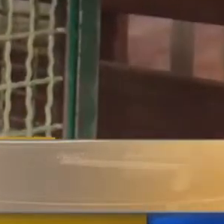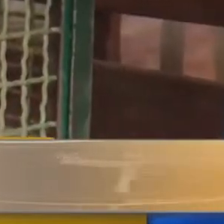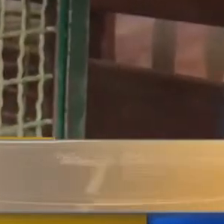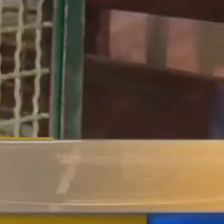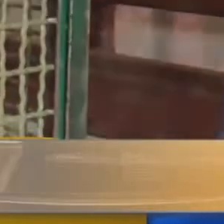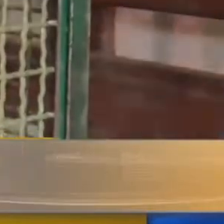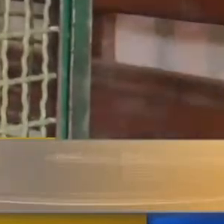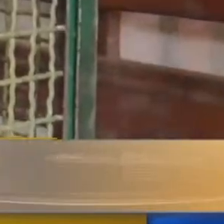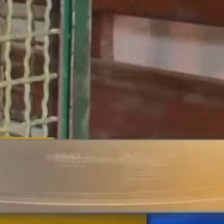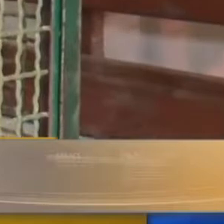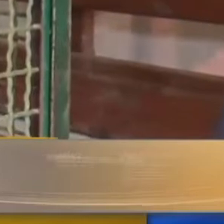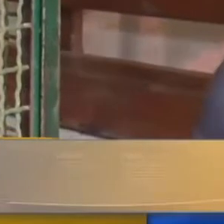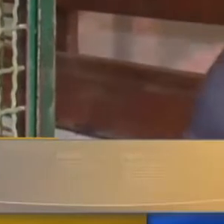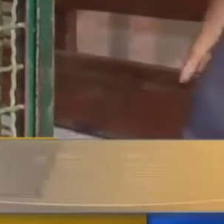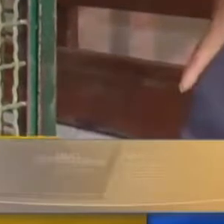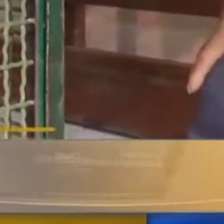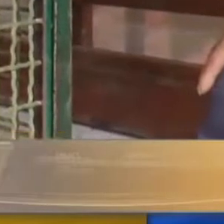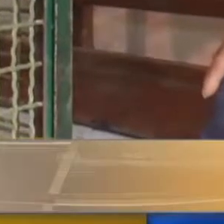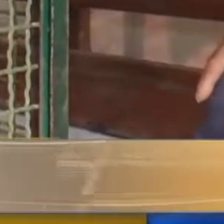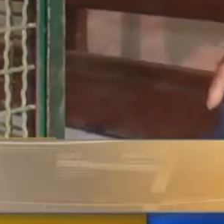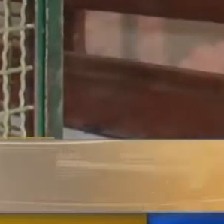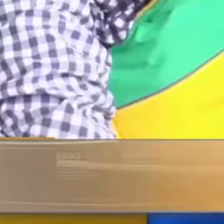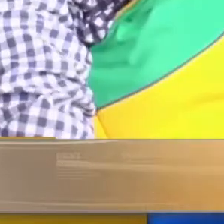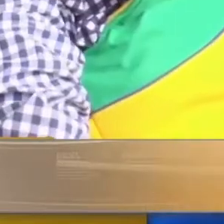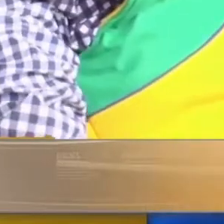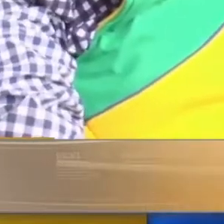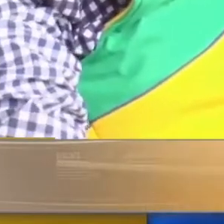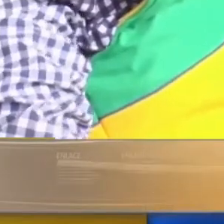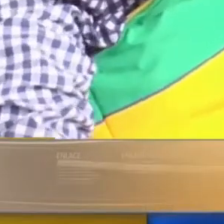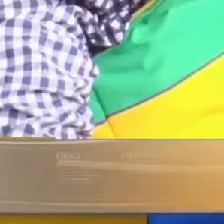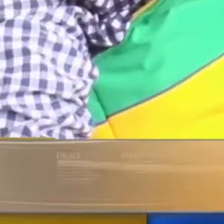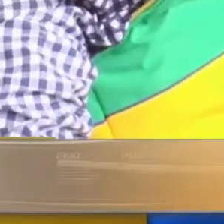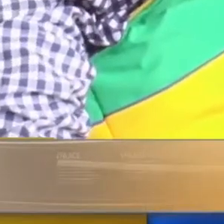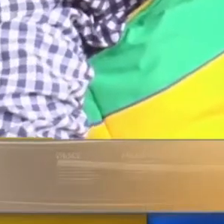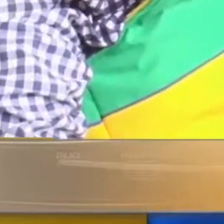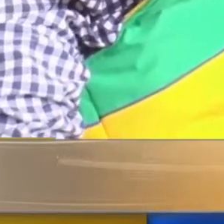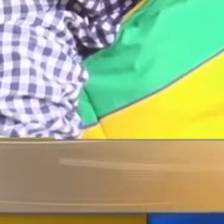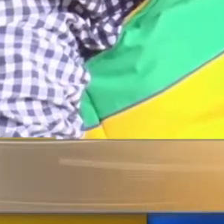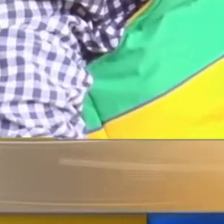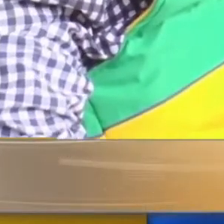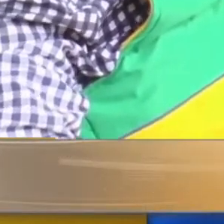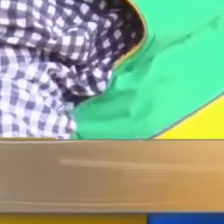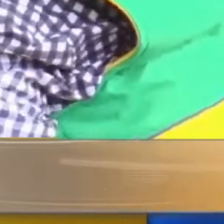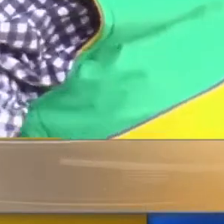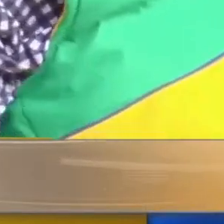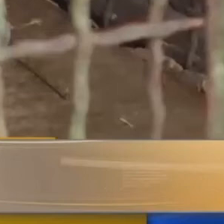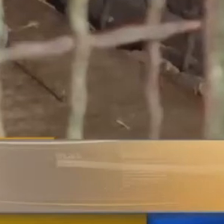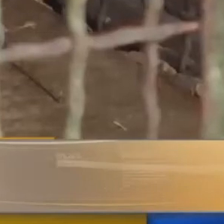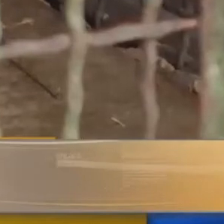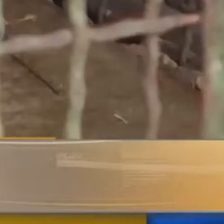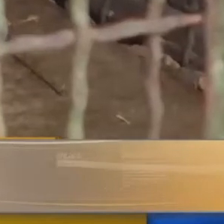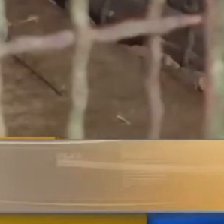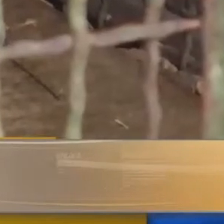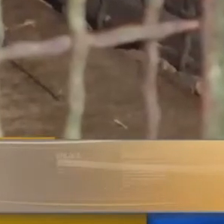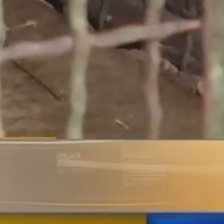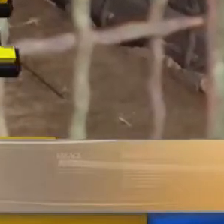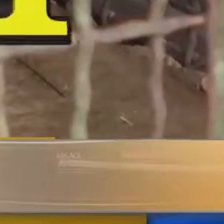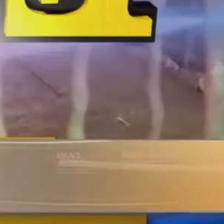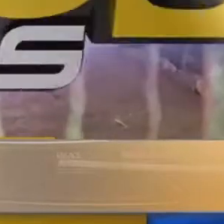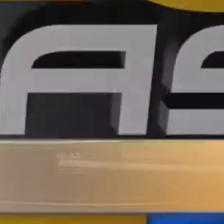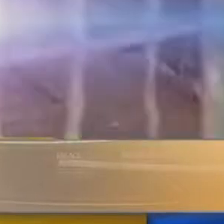en zona rural del municipio de Puerto Wilches. De constatarse que este felino no presenta fracturas en sus extremidades, será devuelto de inmediato a su